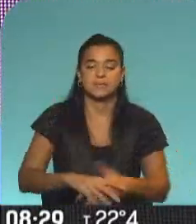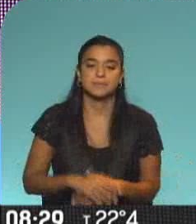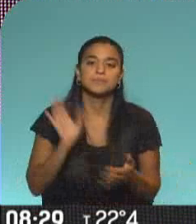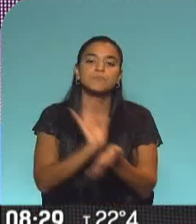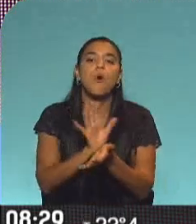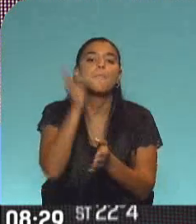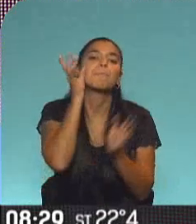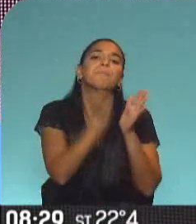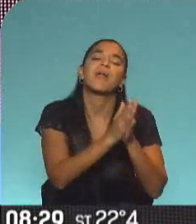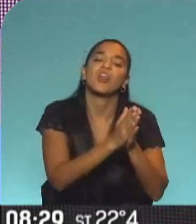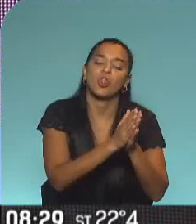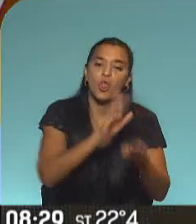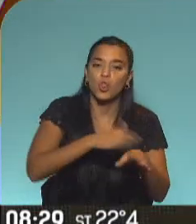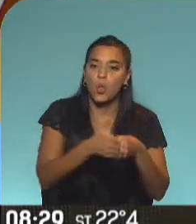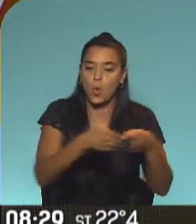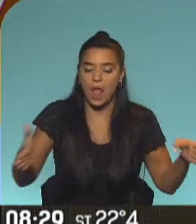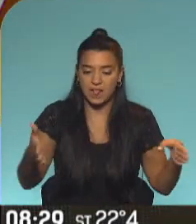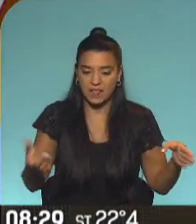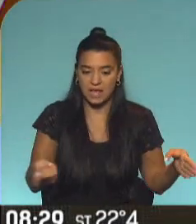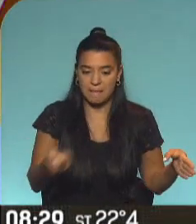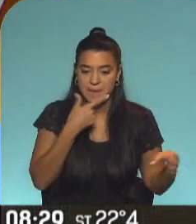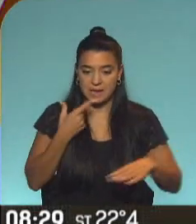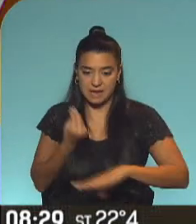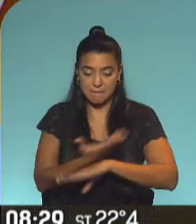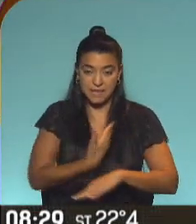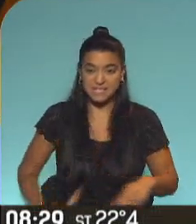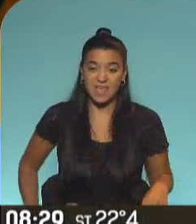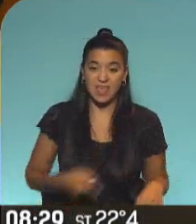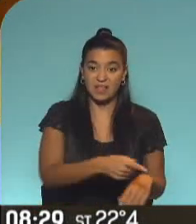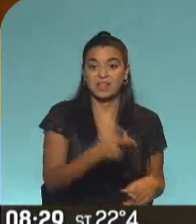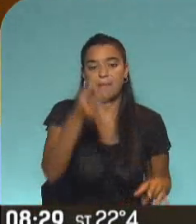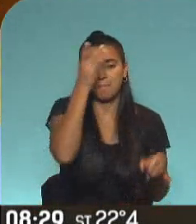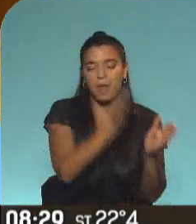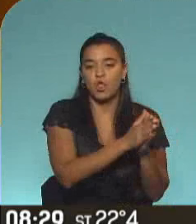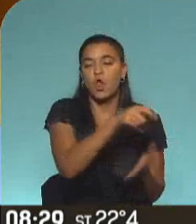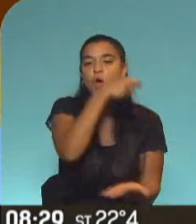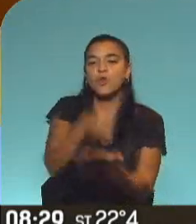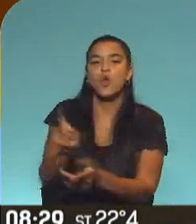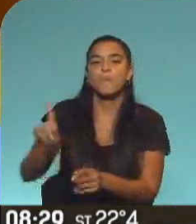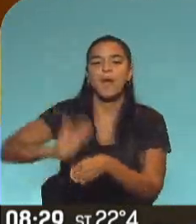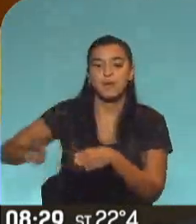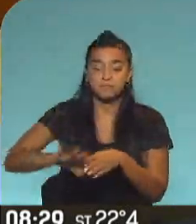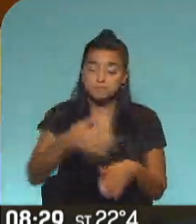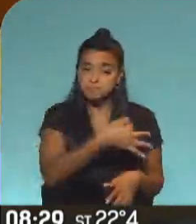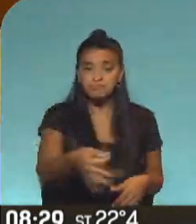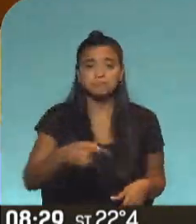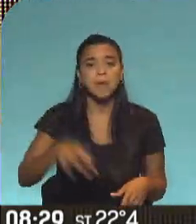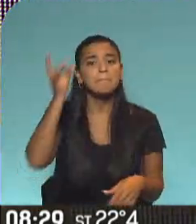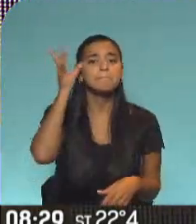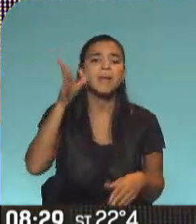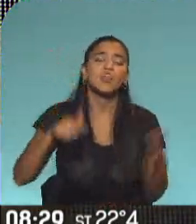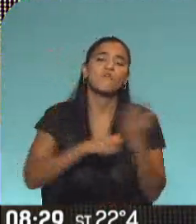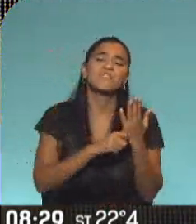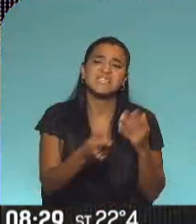como un perdón fiscal durante el gobierno de Macri, algo no debía pagar lo que se debía, se autoperdonó la deuda, una cosa así, ¿no? Exactamente, un perdón